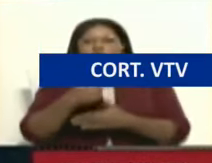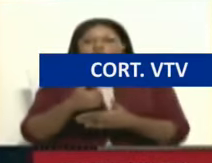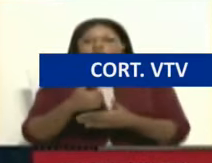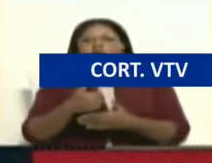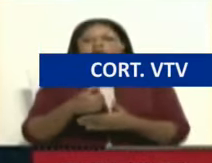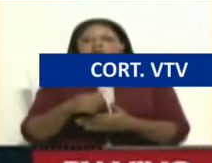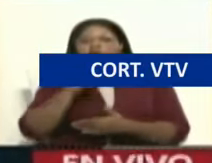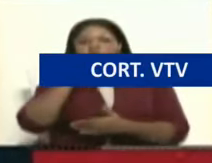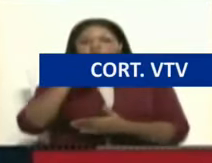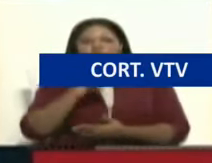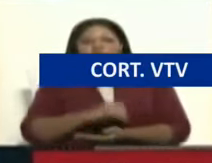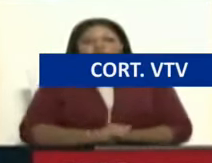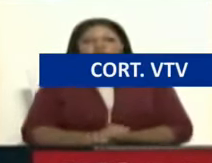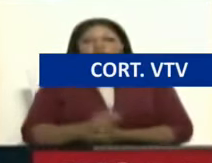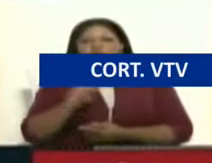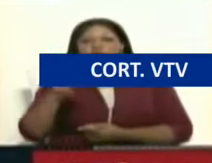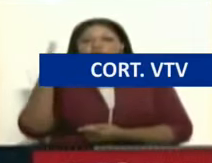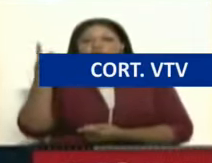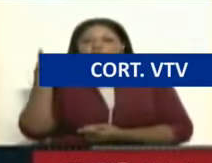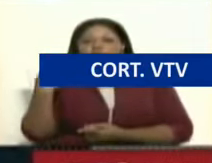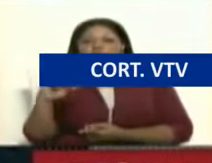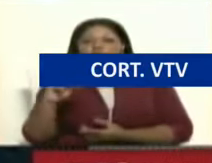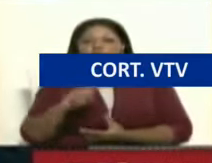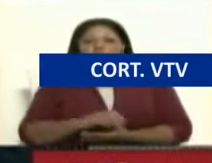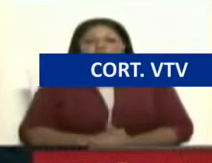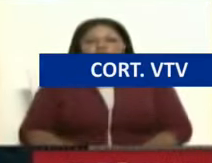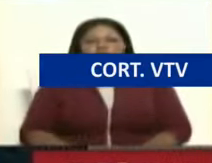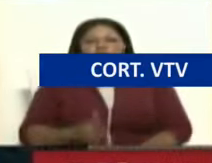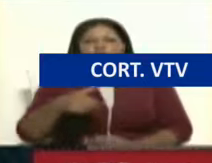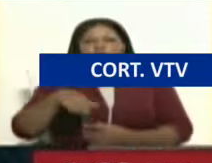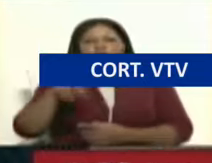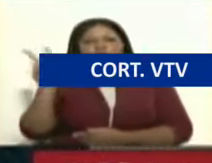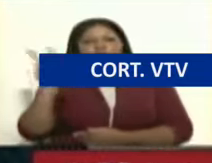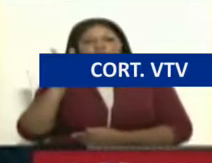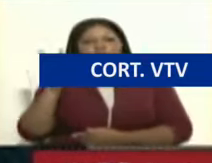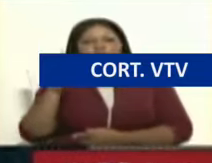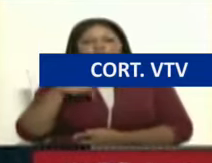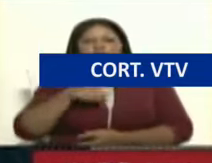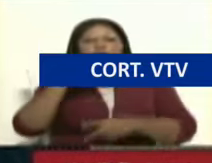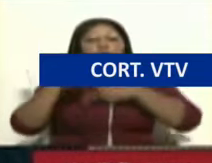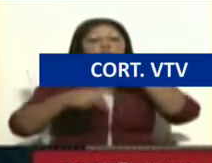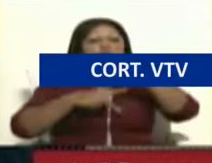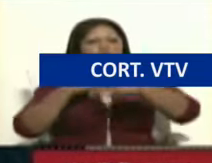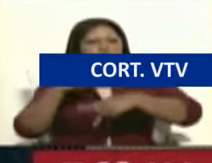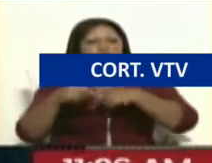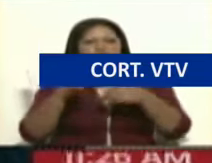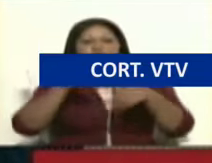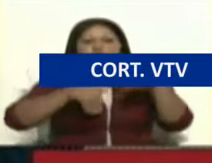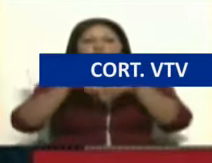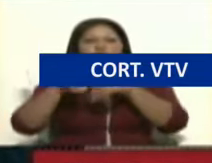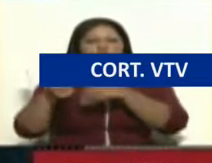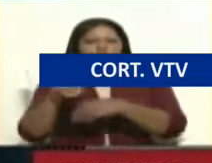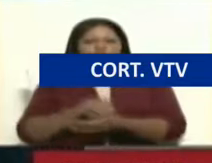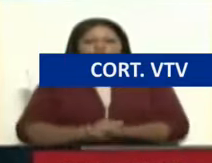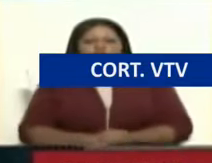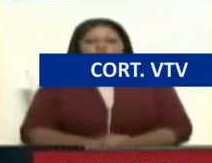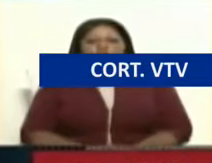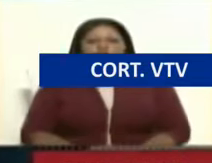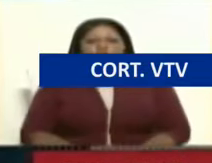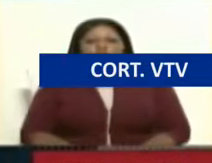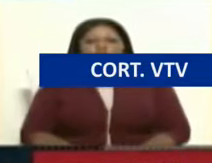mayor claridad y la mayor información que debe tener en Venezuela y en este